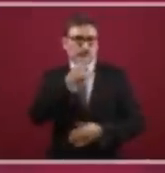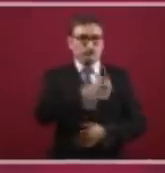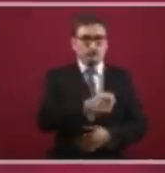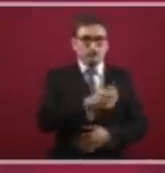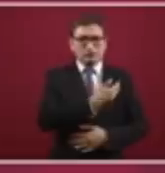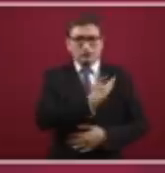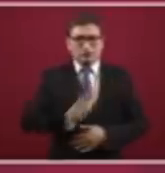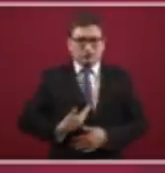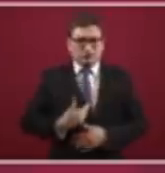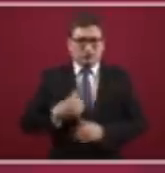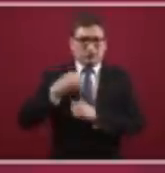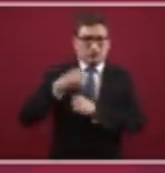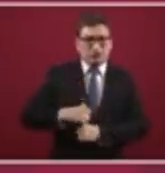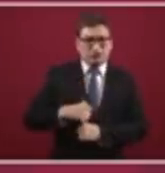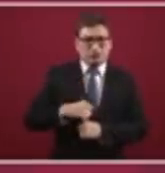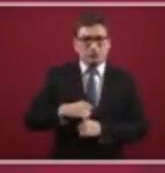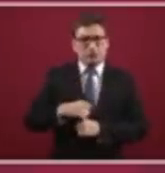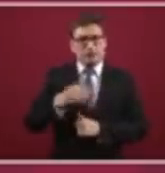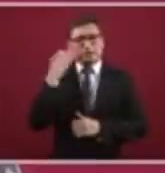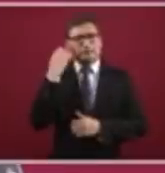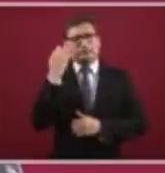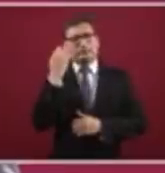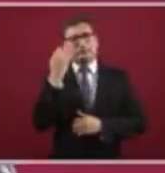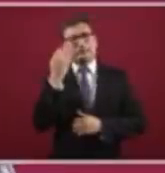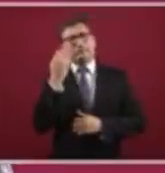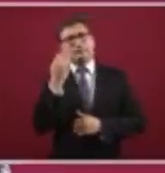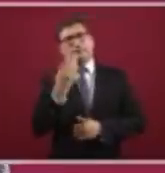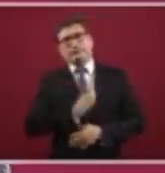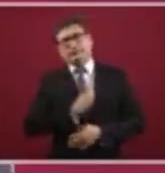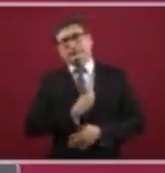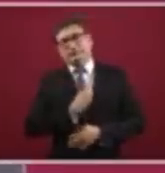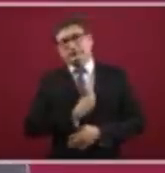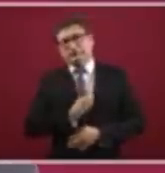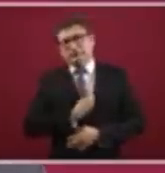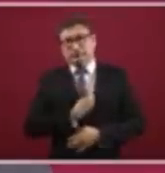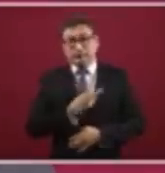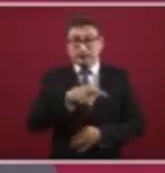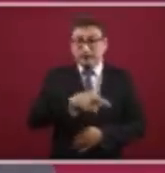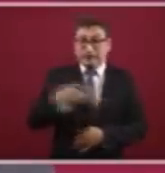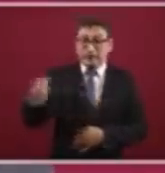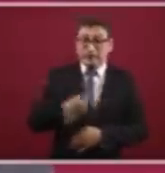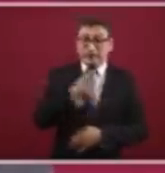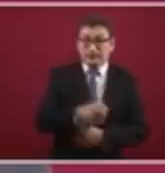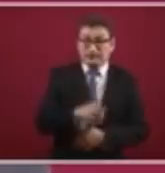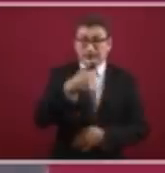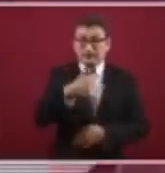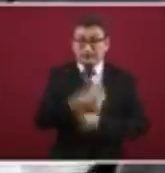mala autoridad se elige por seis años